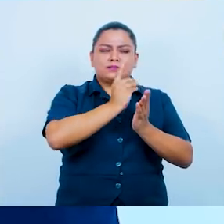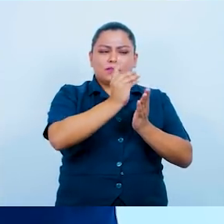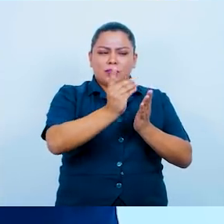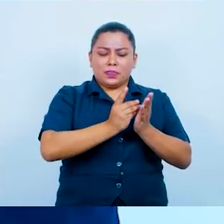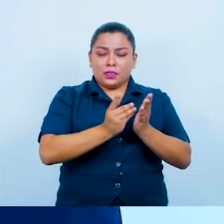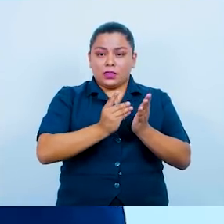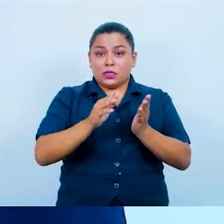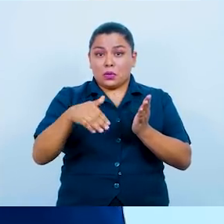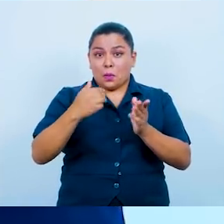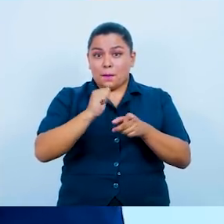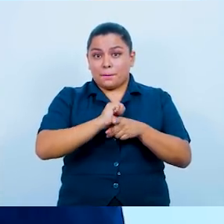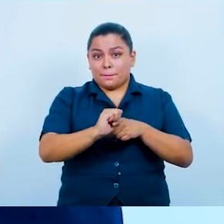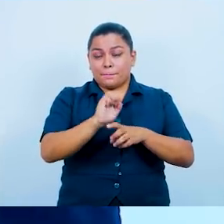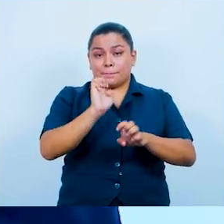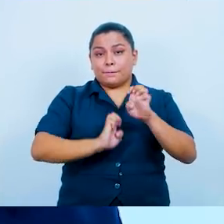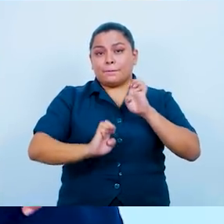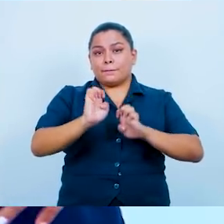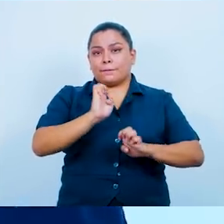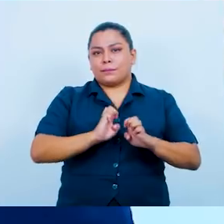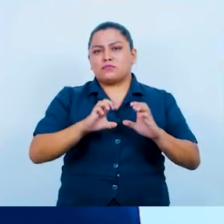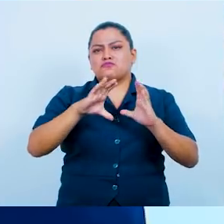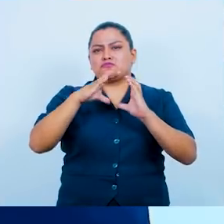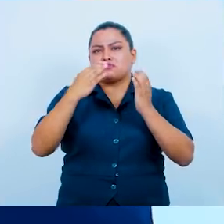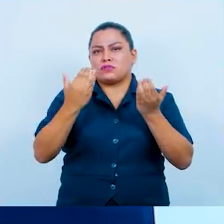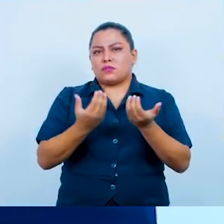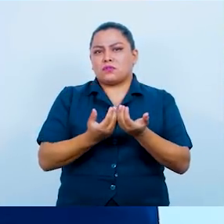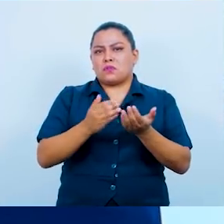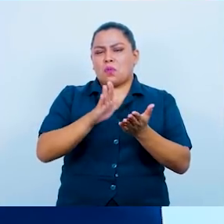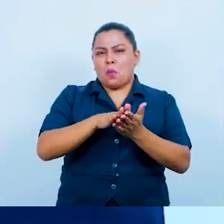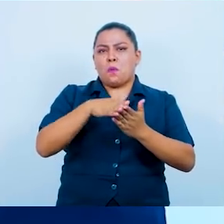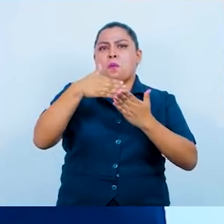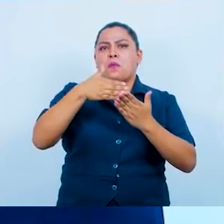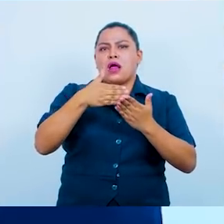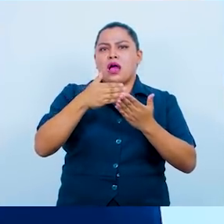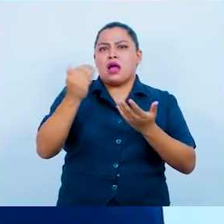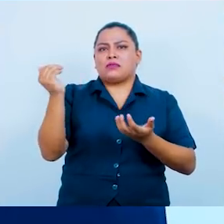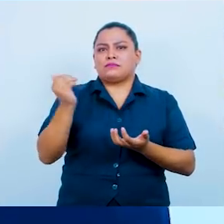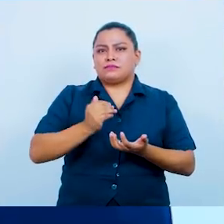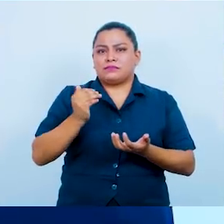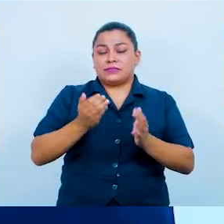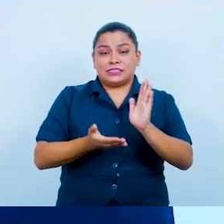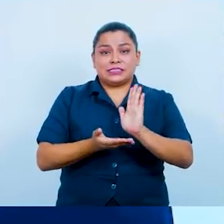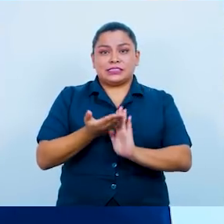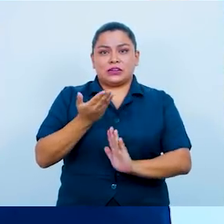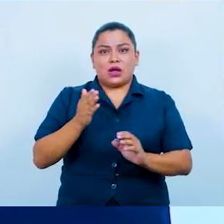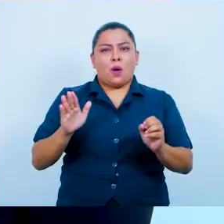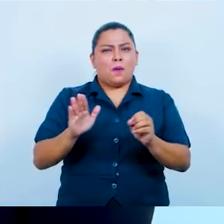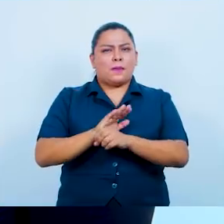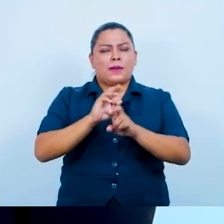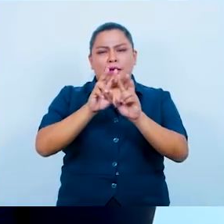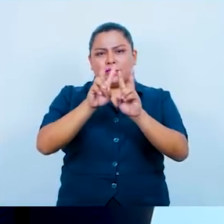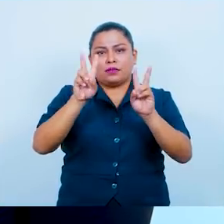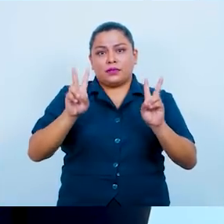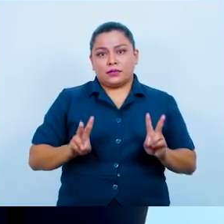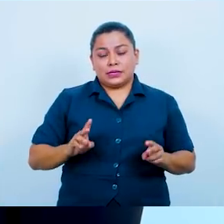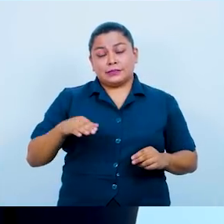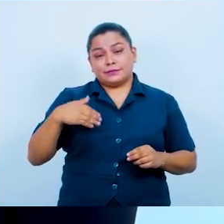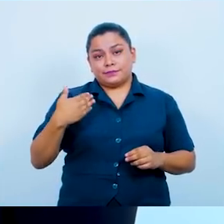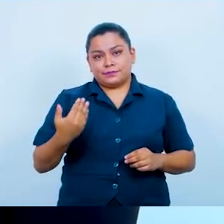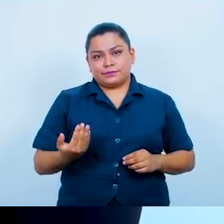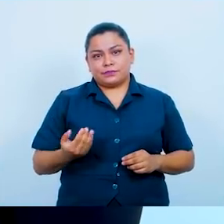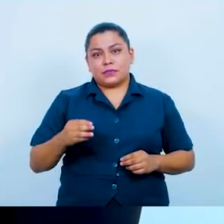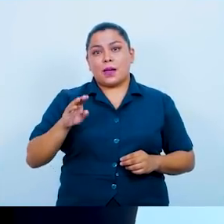puesta en práctica y evaluación de un curso o plan formativo desarrollado completamente virtual. Por otra parte,